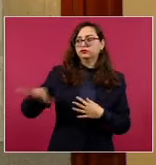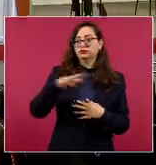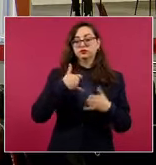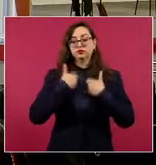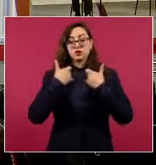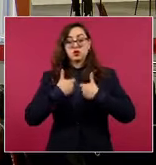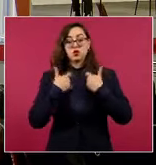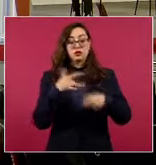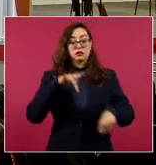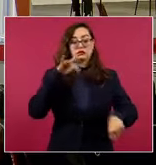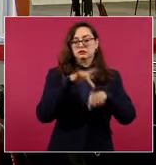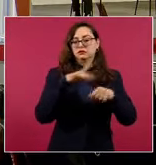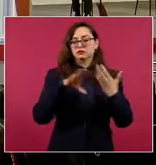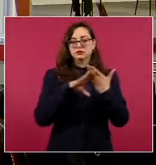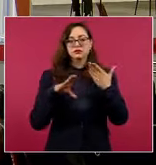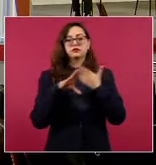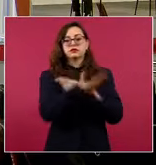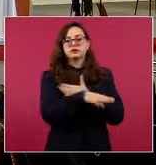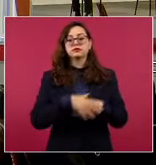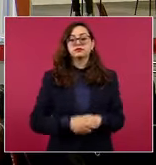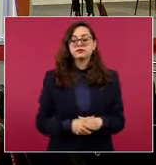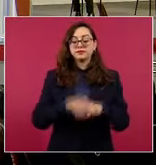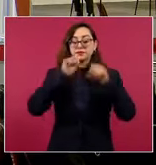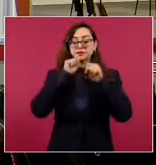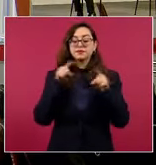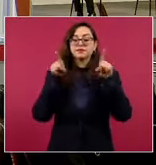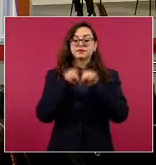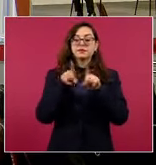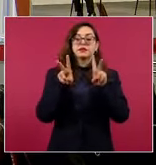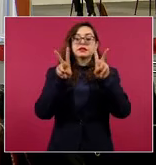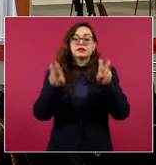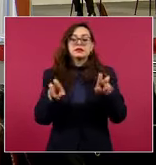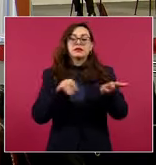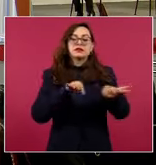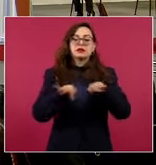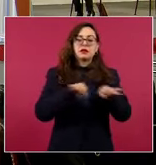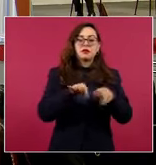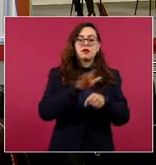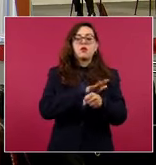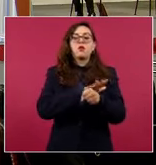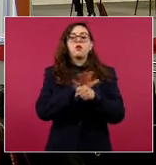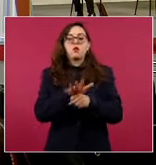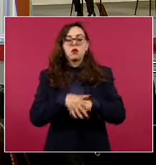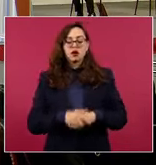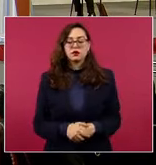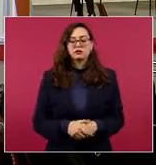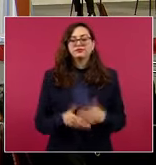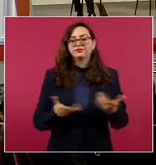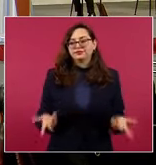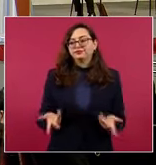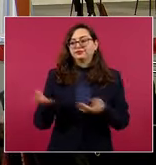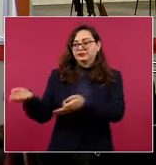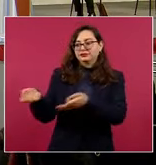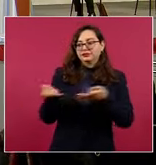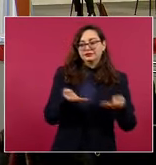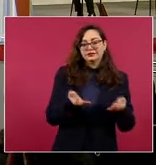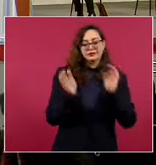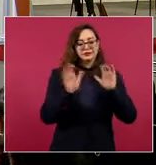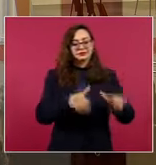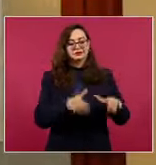jóvenes. También la oferta laboral ha sido importante, porque al tener la oferta laboral hay recursos y esos recursos les